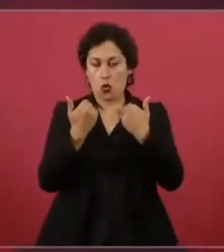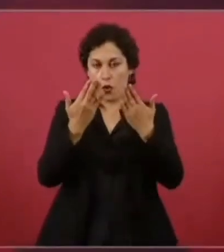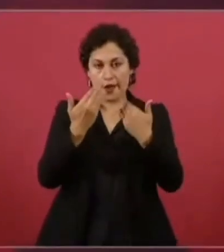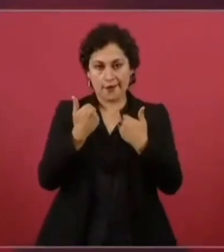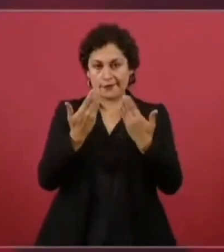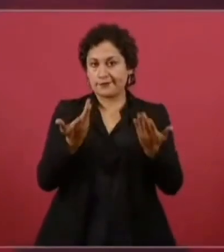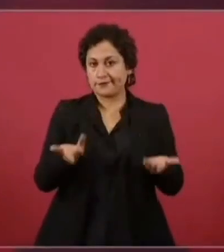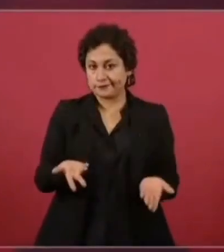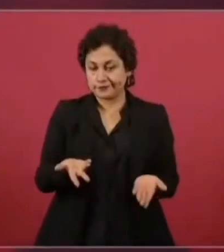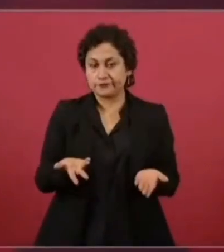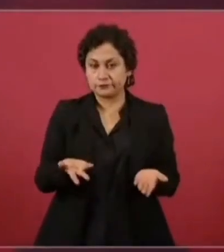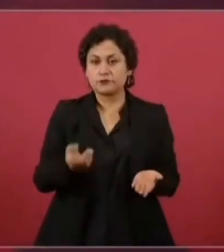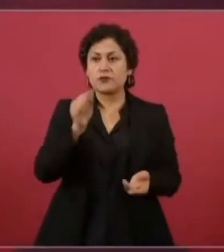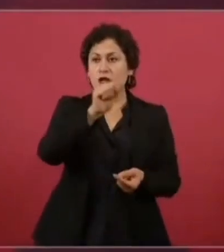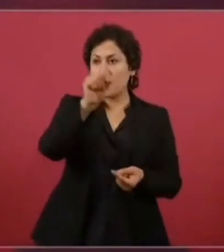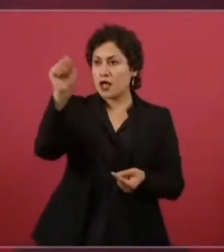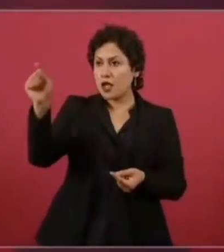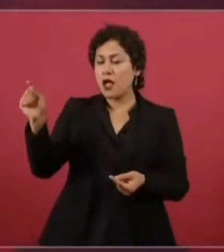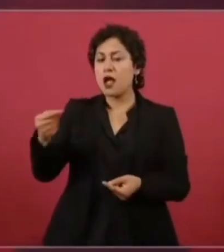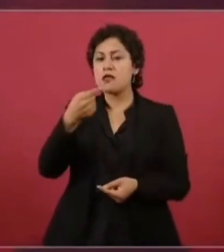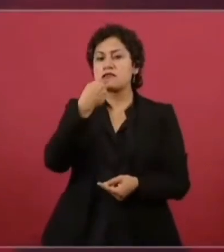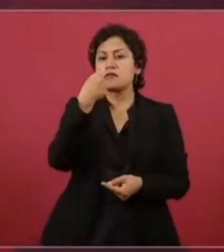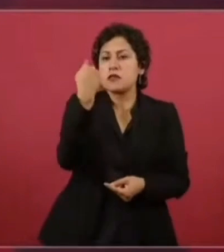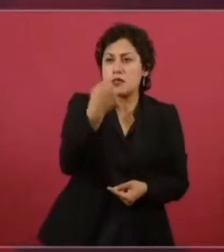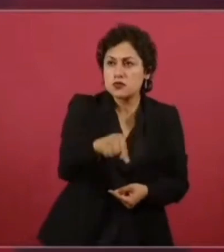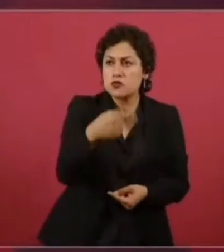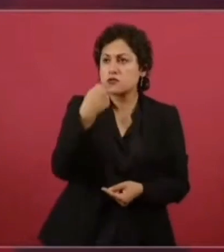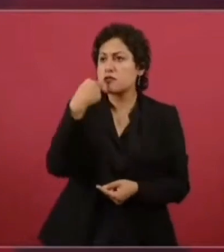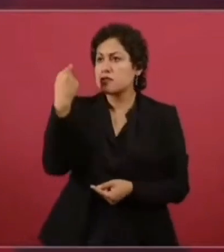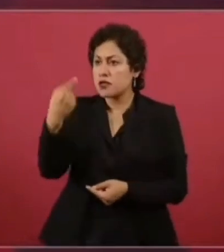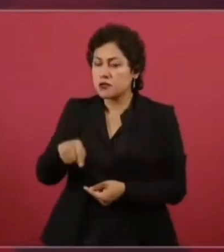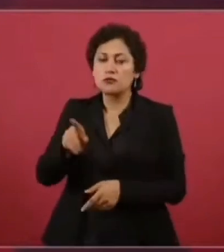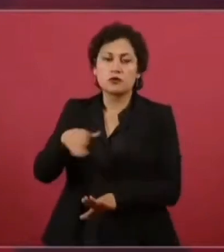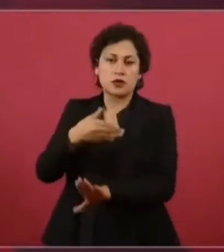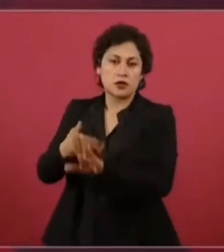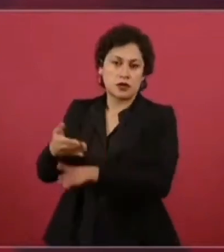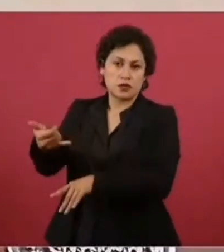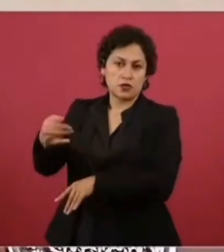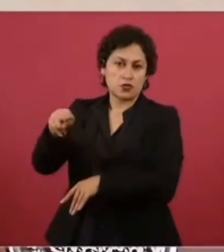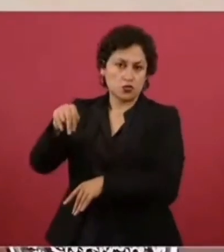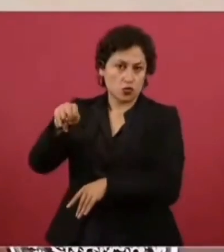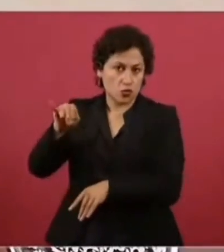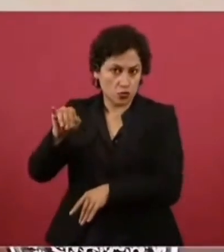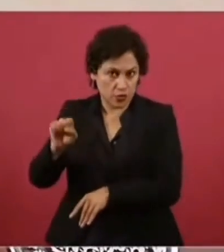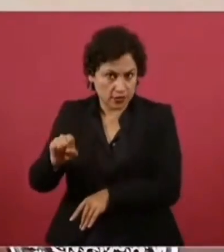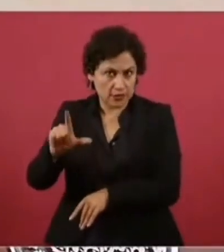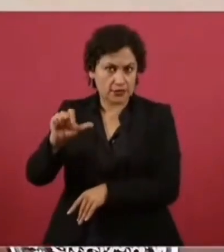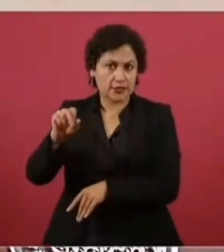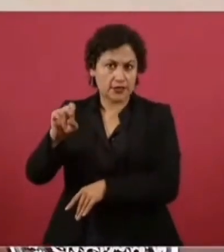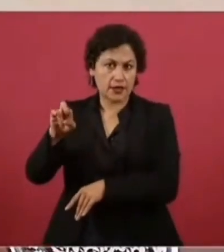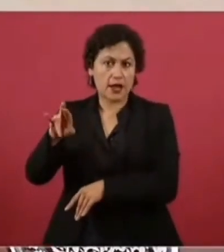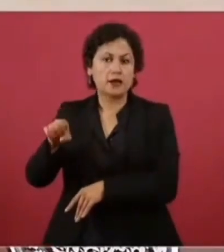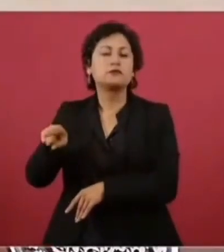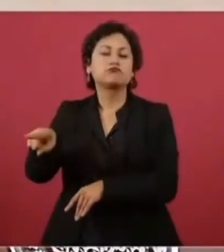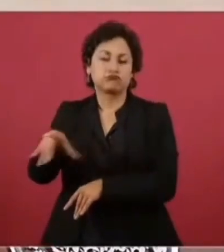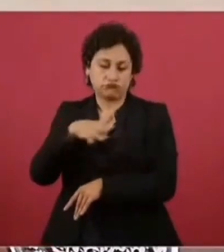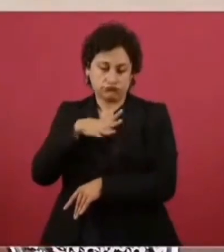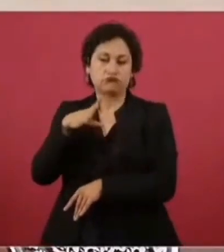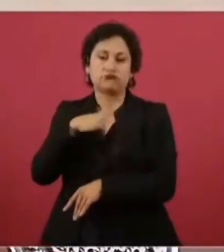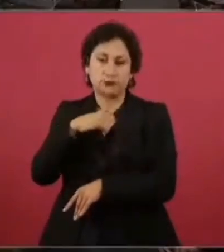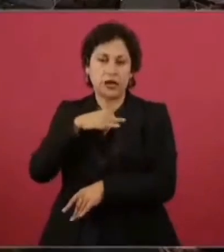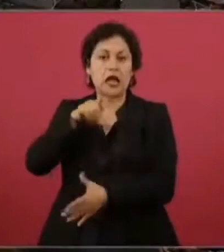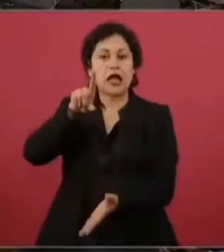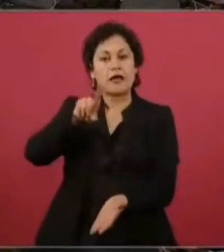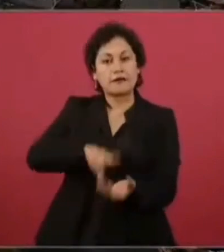Hay denuncias en contra de Yunes Linares en la fiscalía,